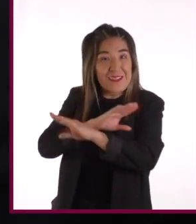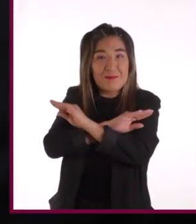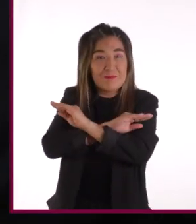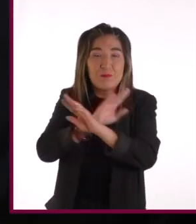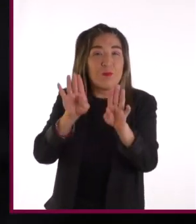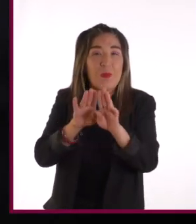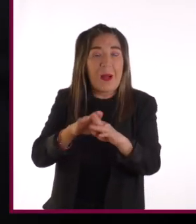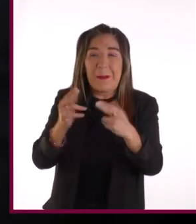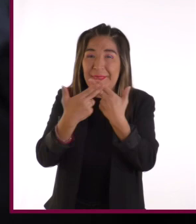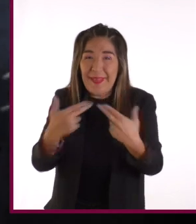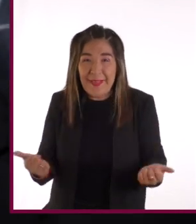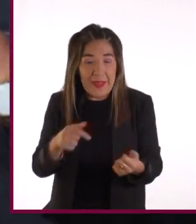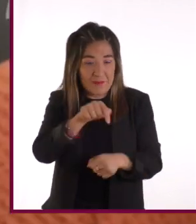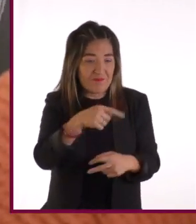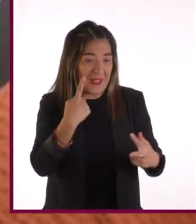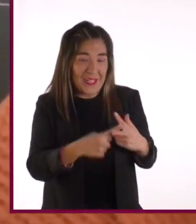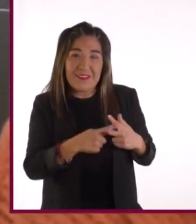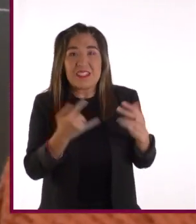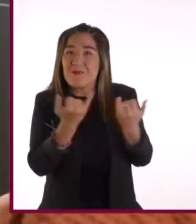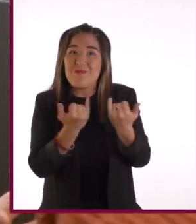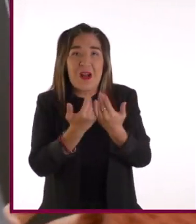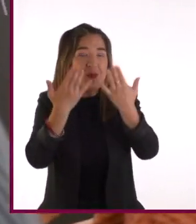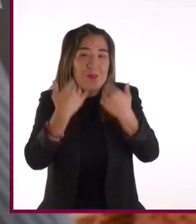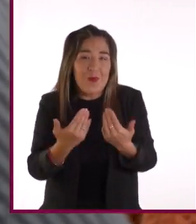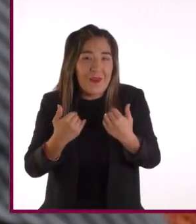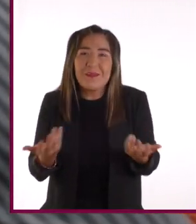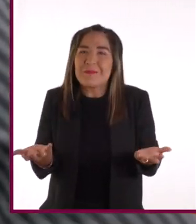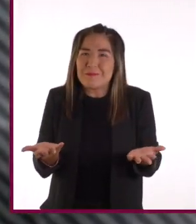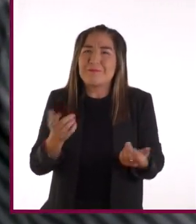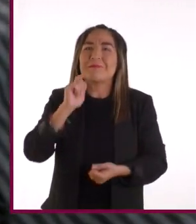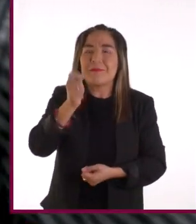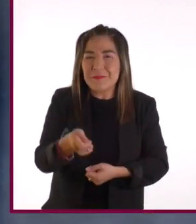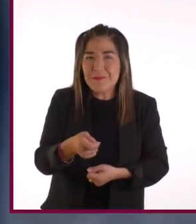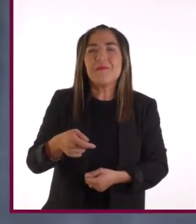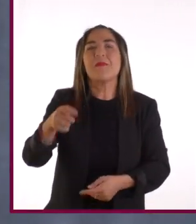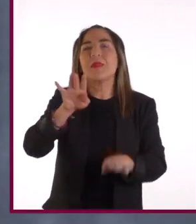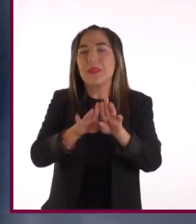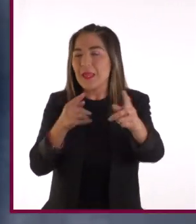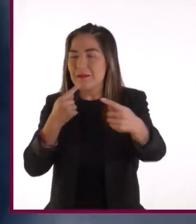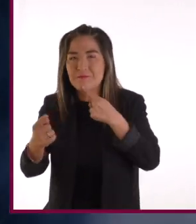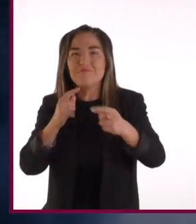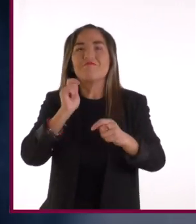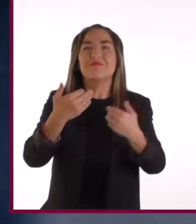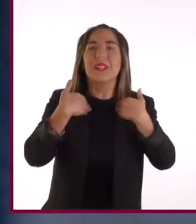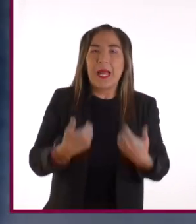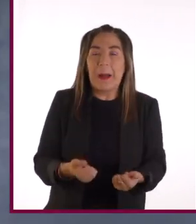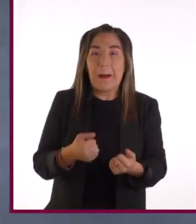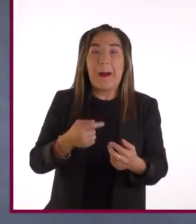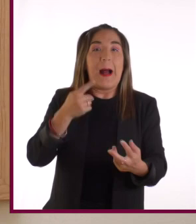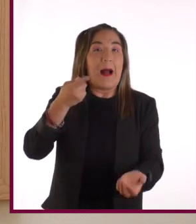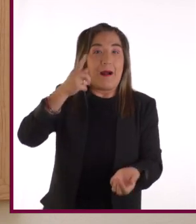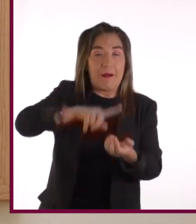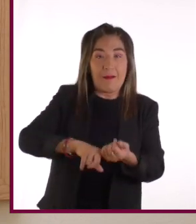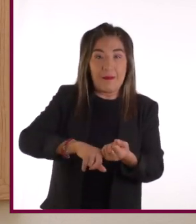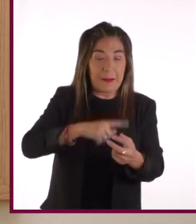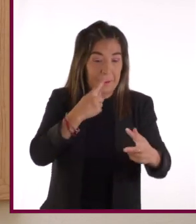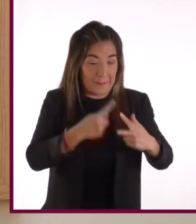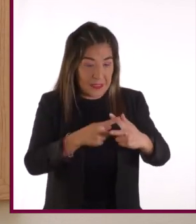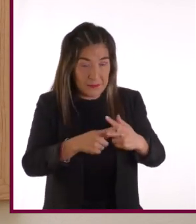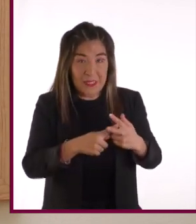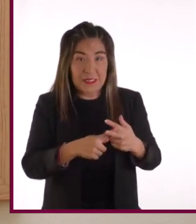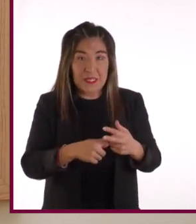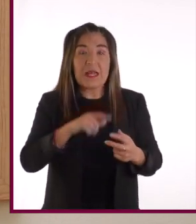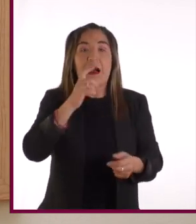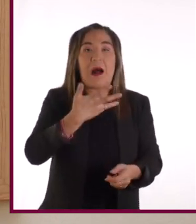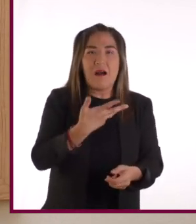las matemáticas tampoco? En conclusión, podemos comprender que el debate entre que si las matemáticas se inventan